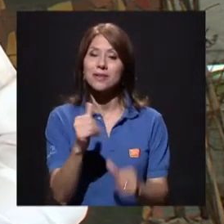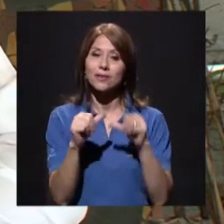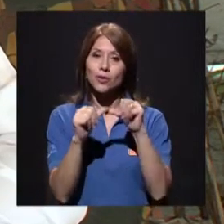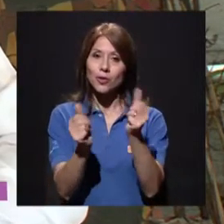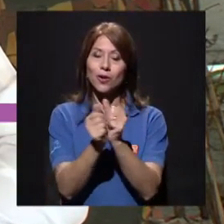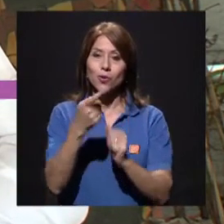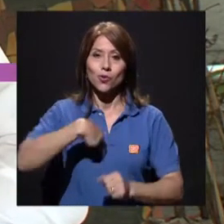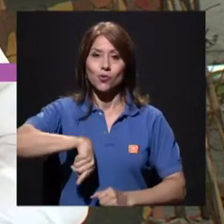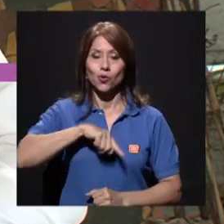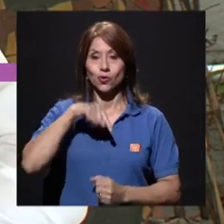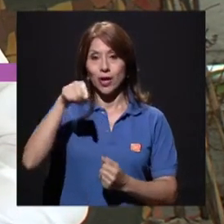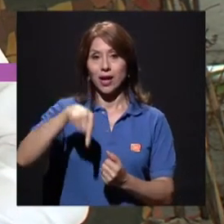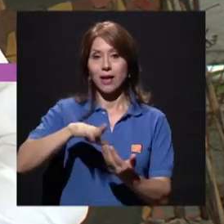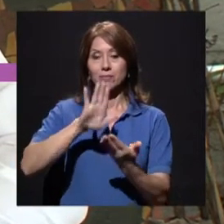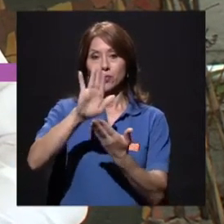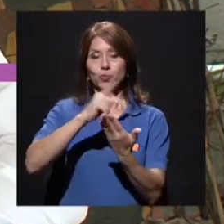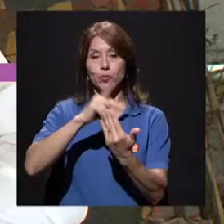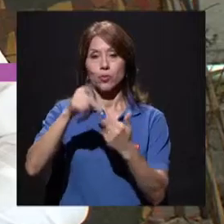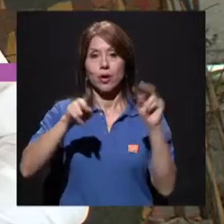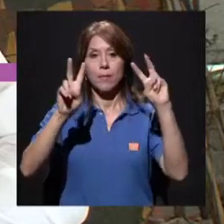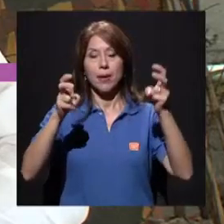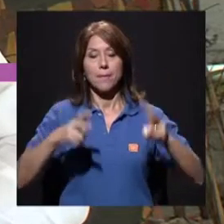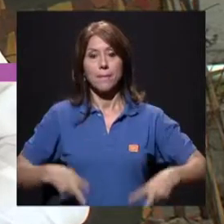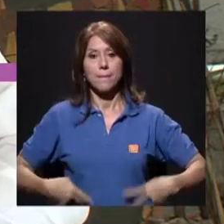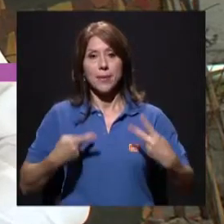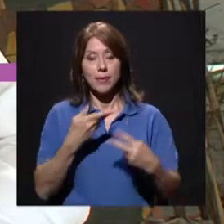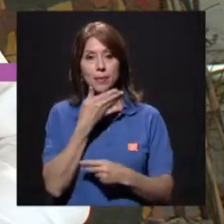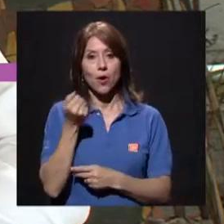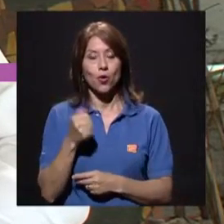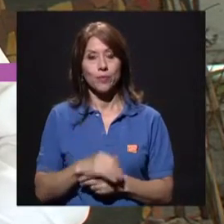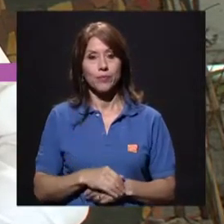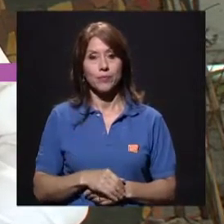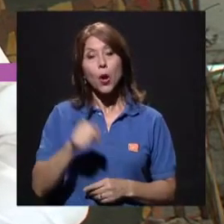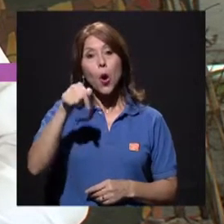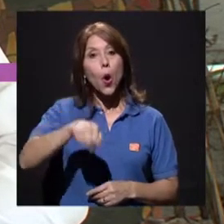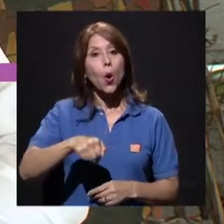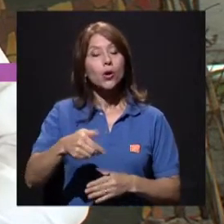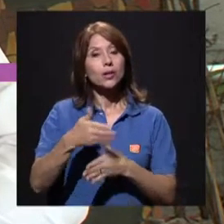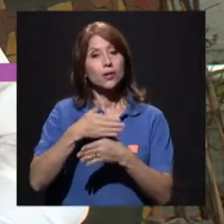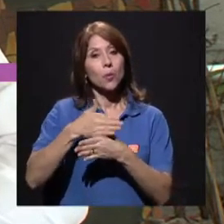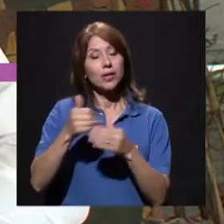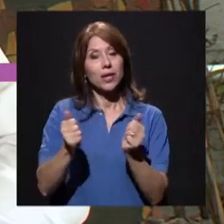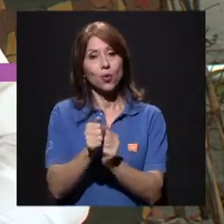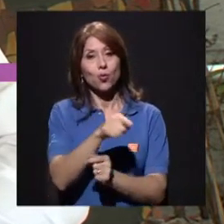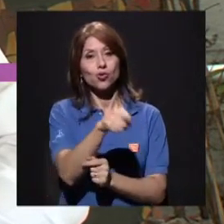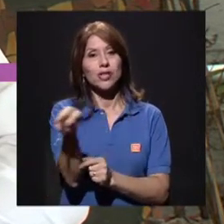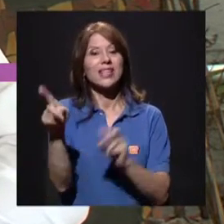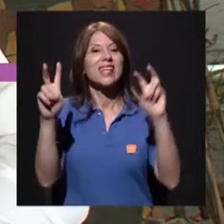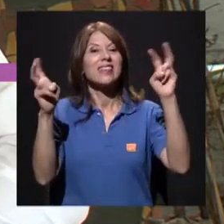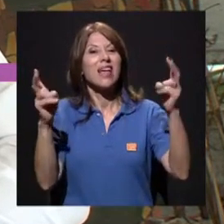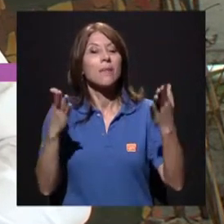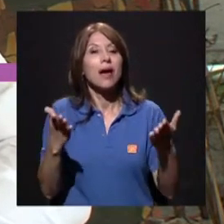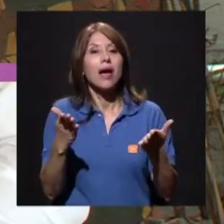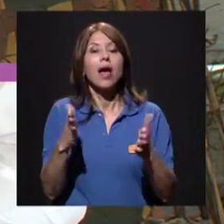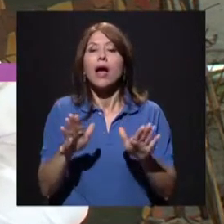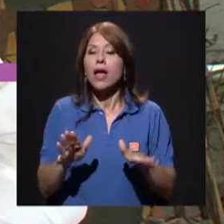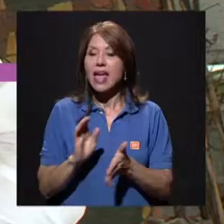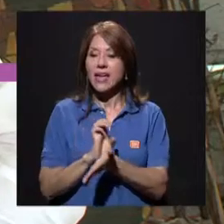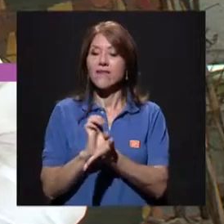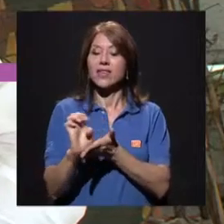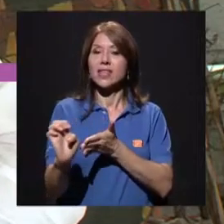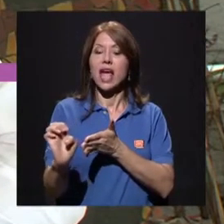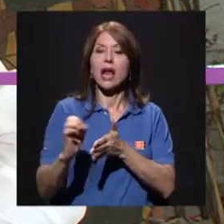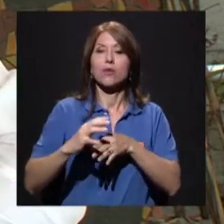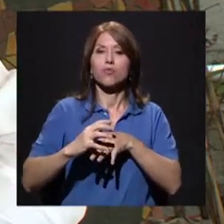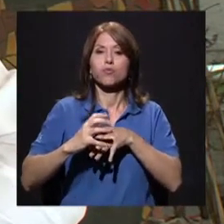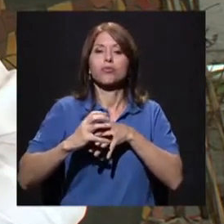Muchísimas gracias por continuar con nosotros acá en su programa Vivir Mejor. El día de hoy compartiendo con ustedes el tema de cómo evitar